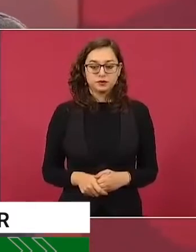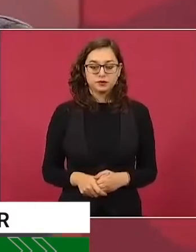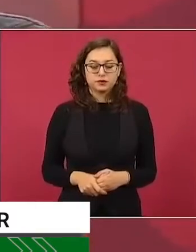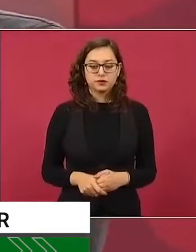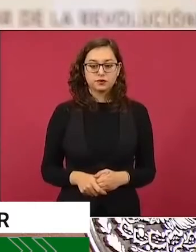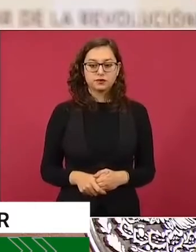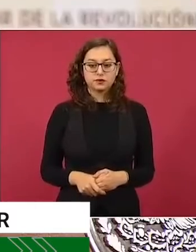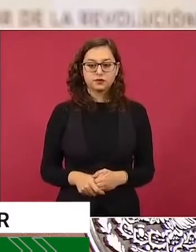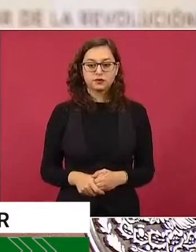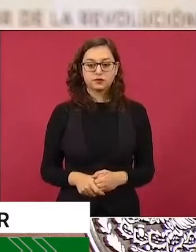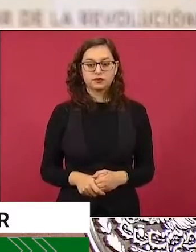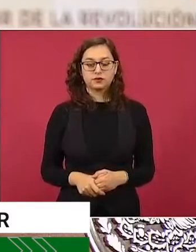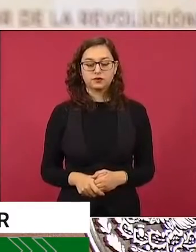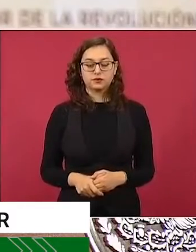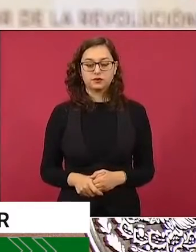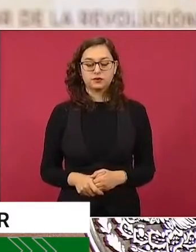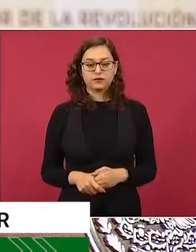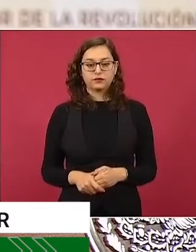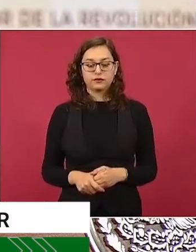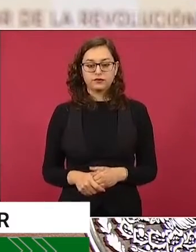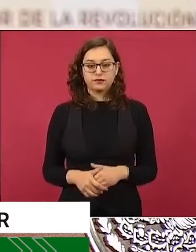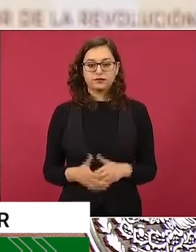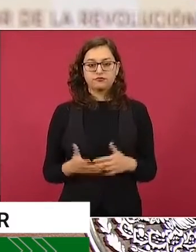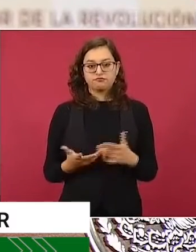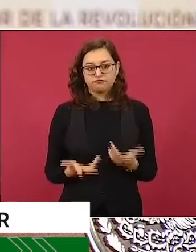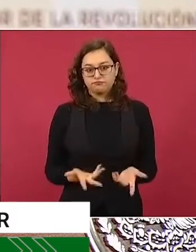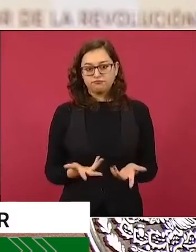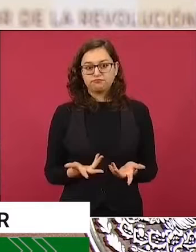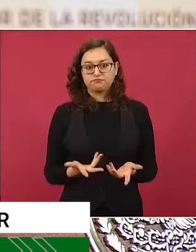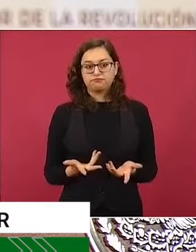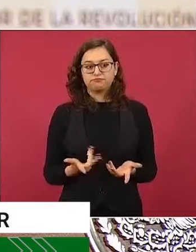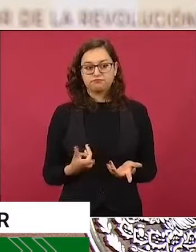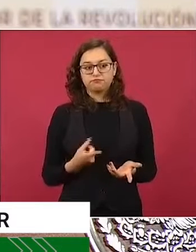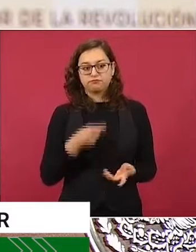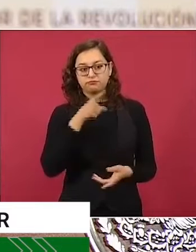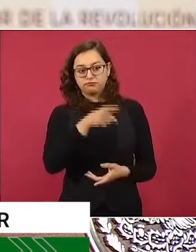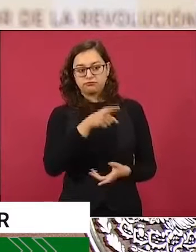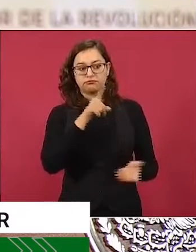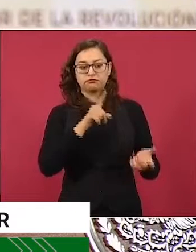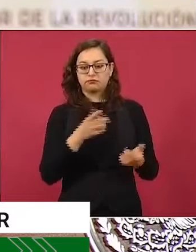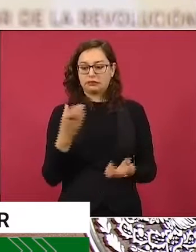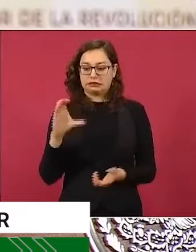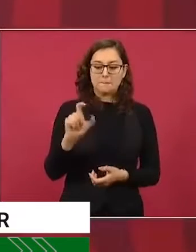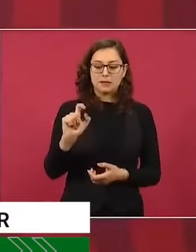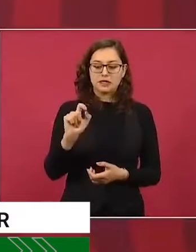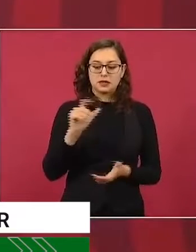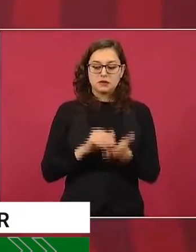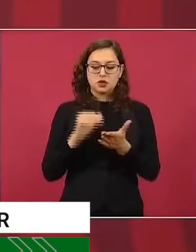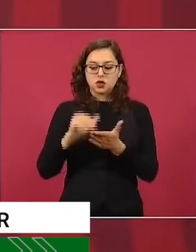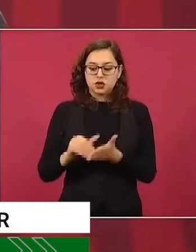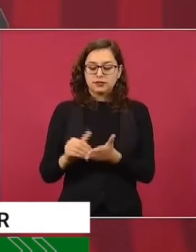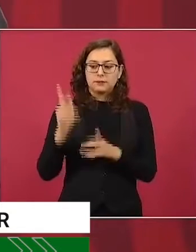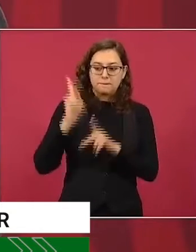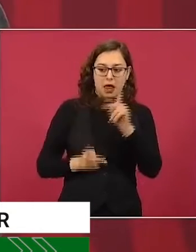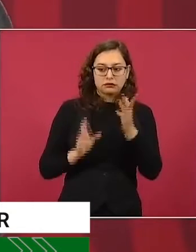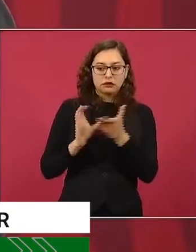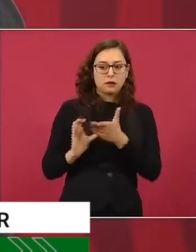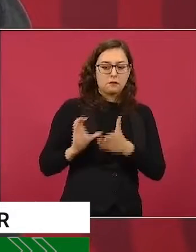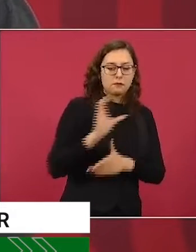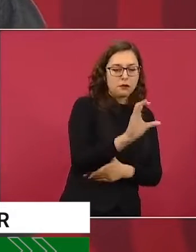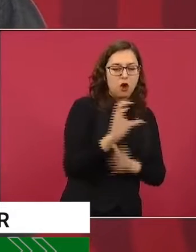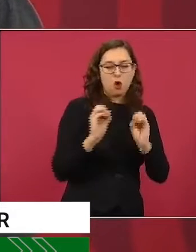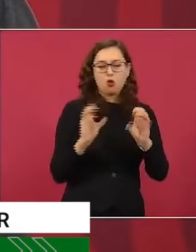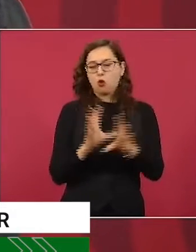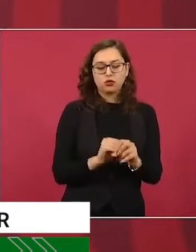Tienen que ver cuánto es lo que van a utilizar de ese recurso, pero ya